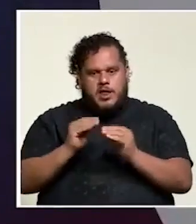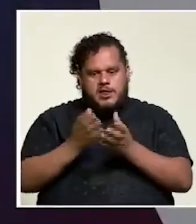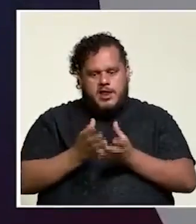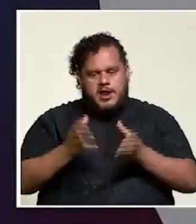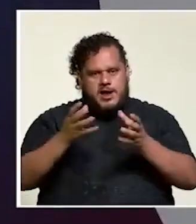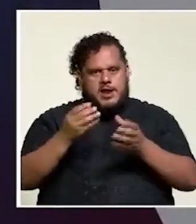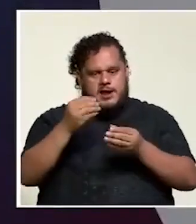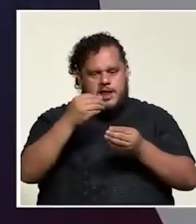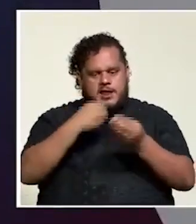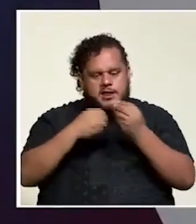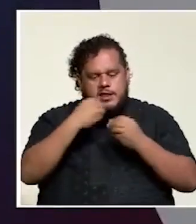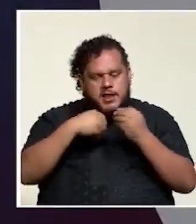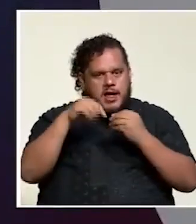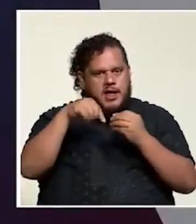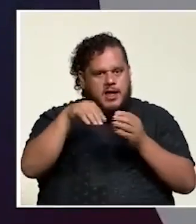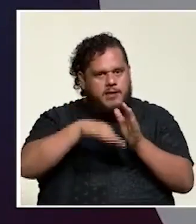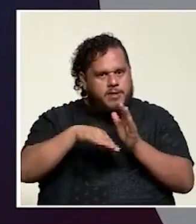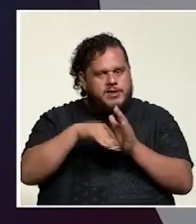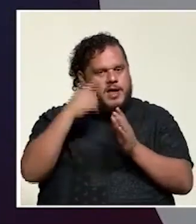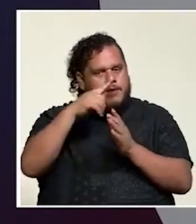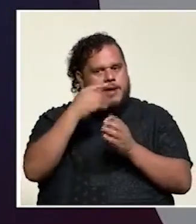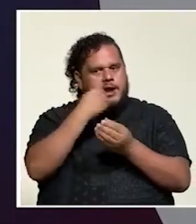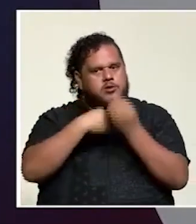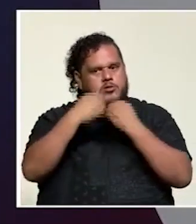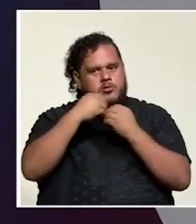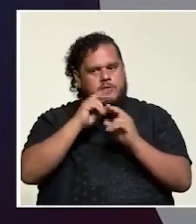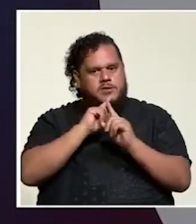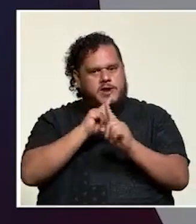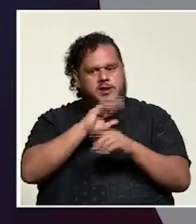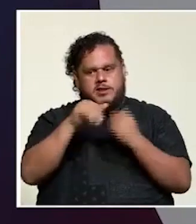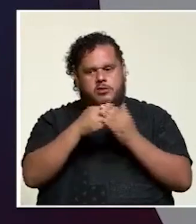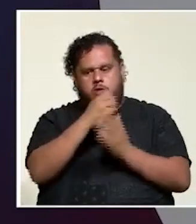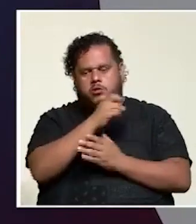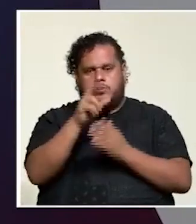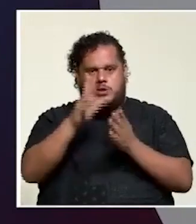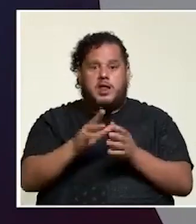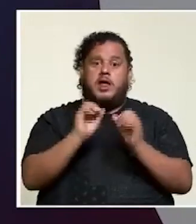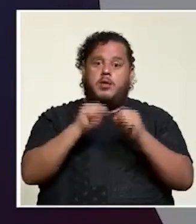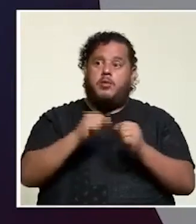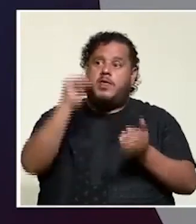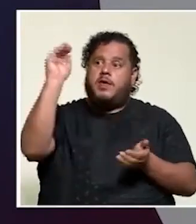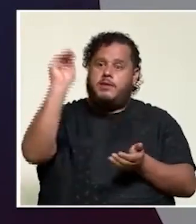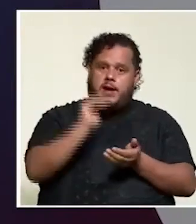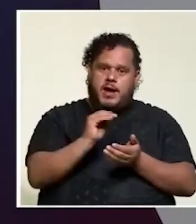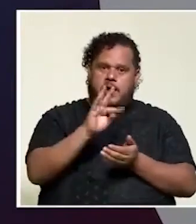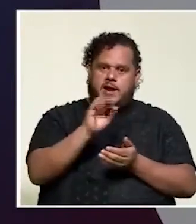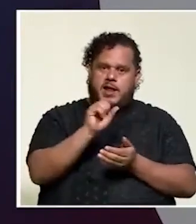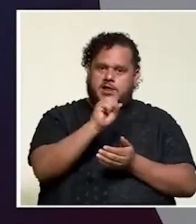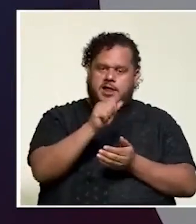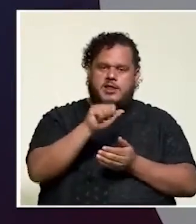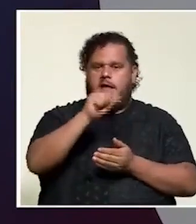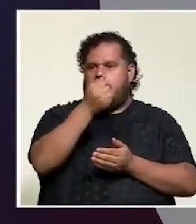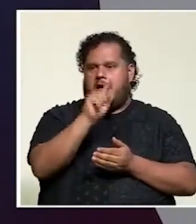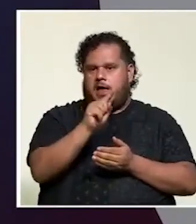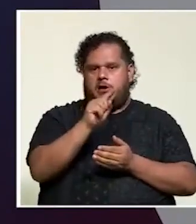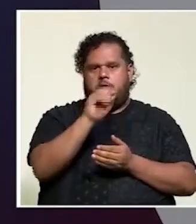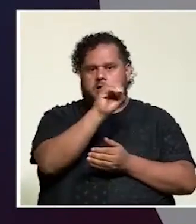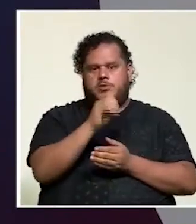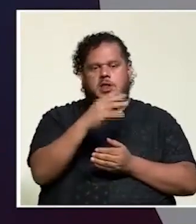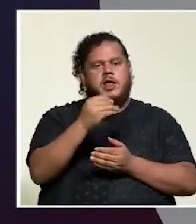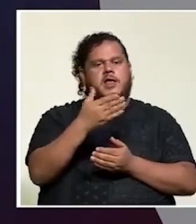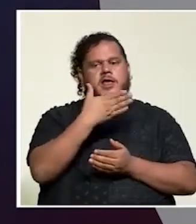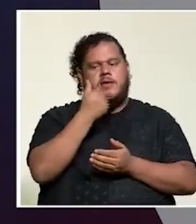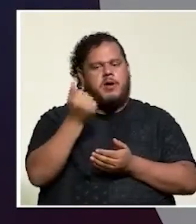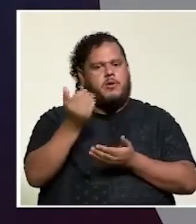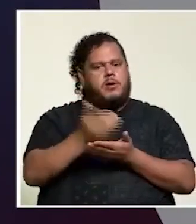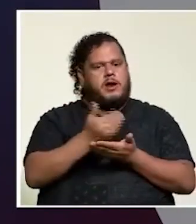para que refleje los patrones de consumo reales de los costarricenses, puede bajar la tasa al 11% y mejorar la